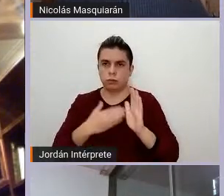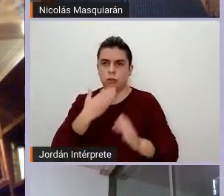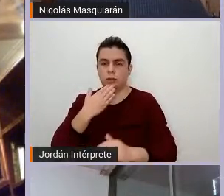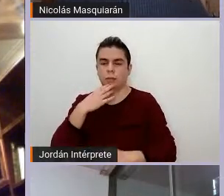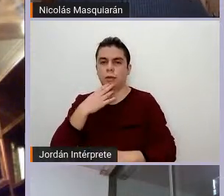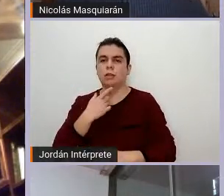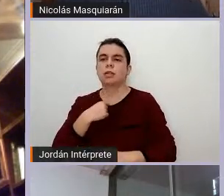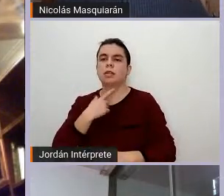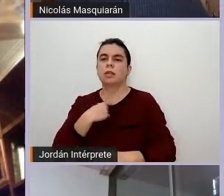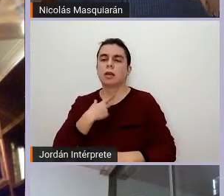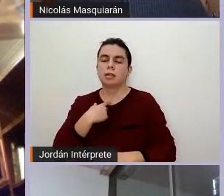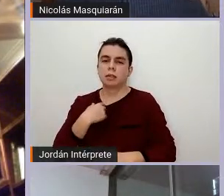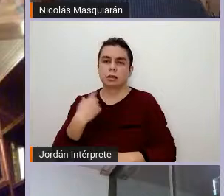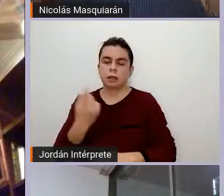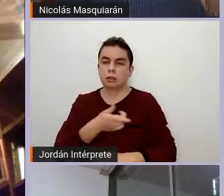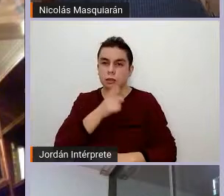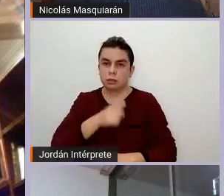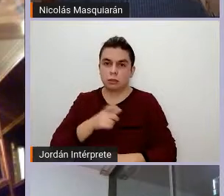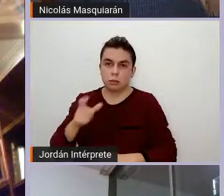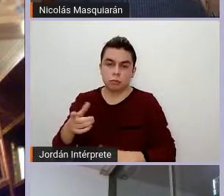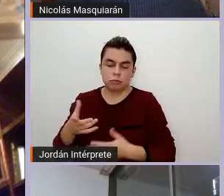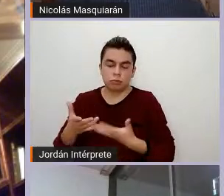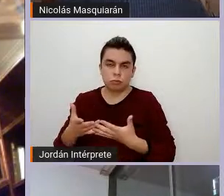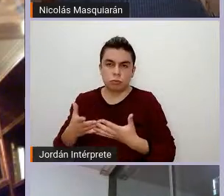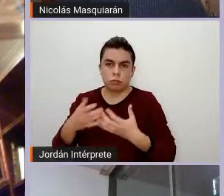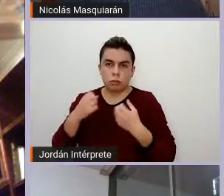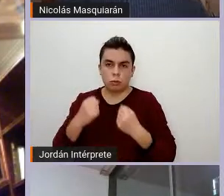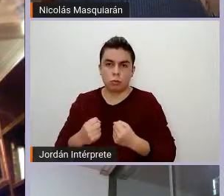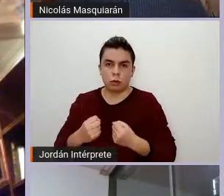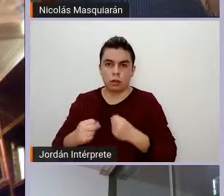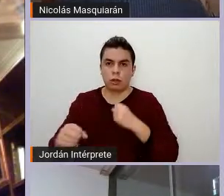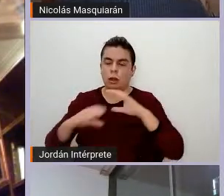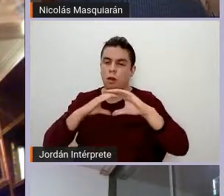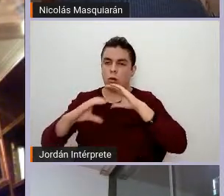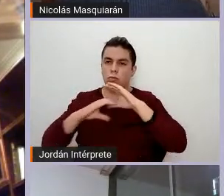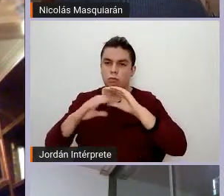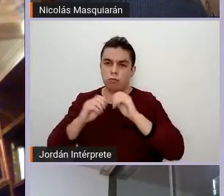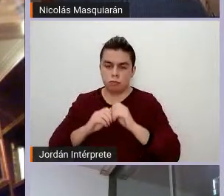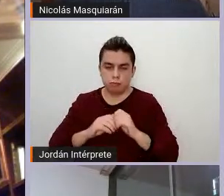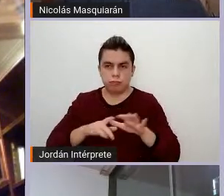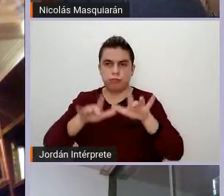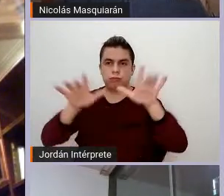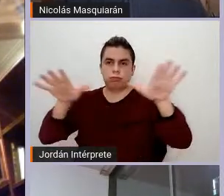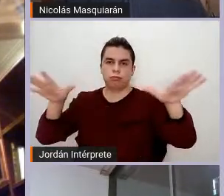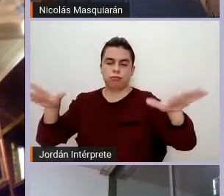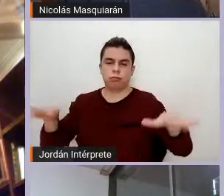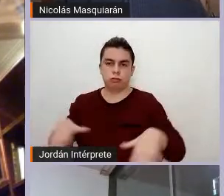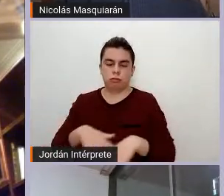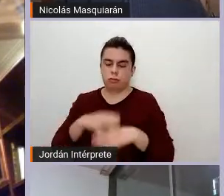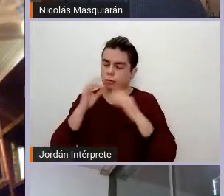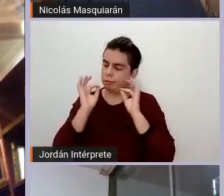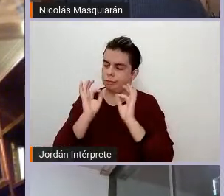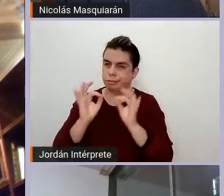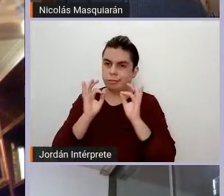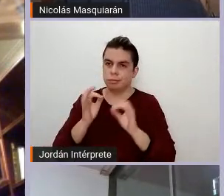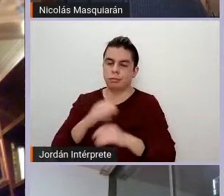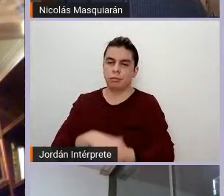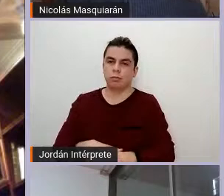entretenida y con una capacidad de comunicar fantástica. Mira, yo vi